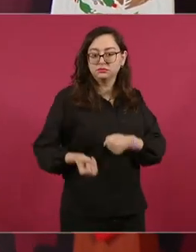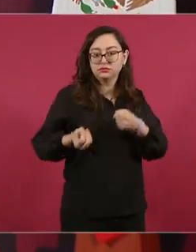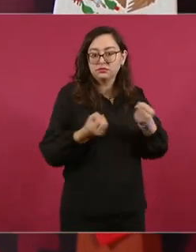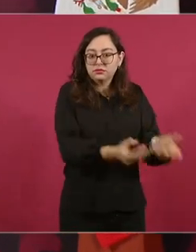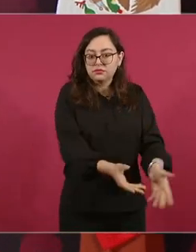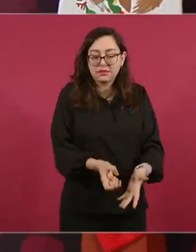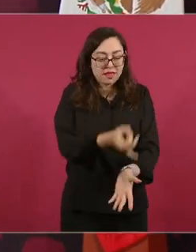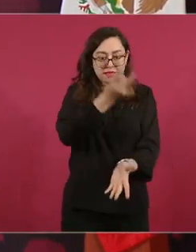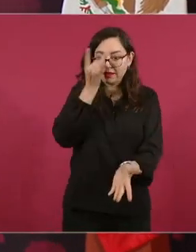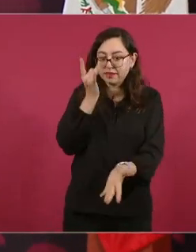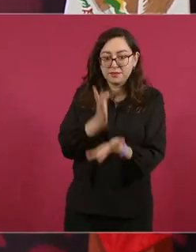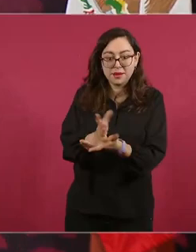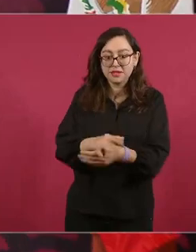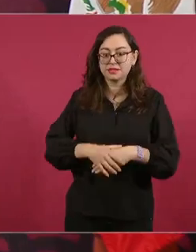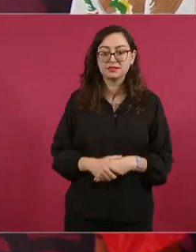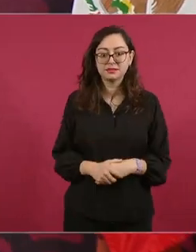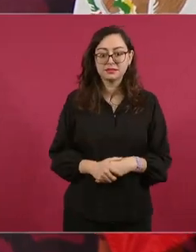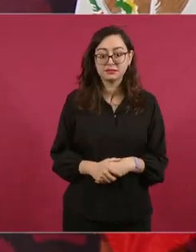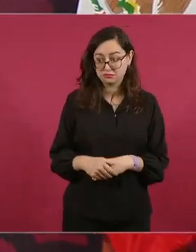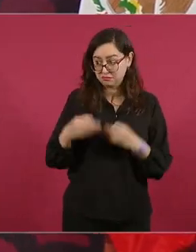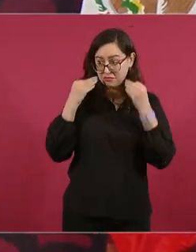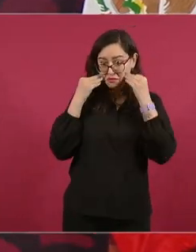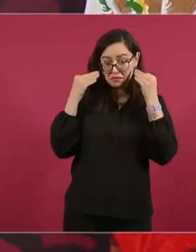Pero este es el ejemplo.